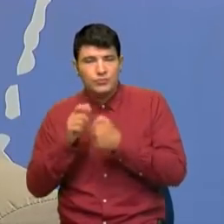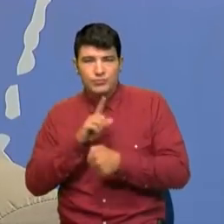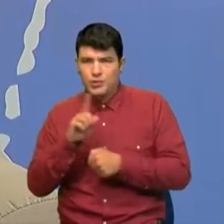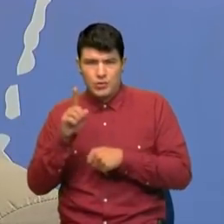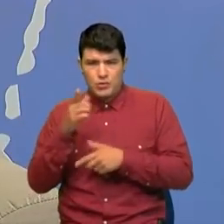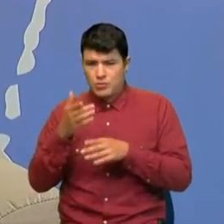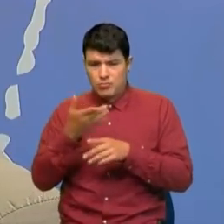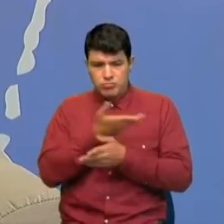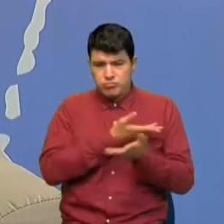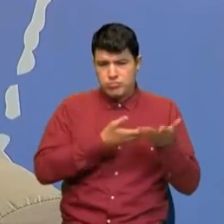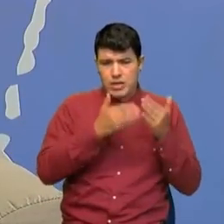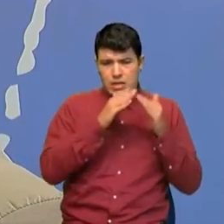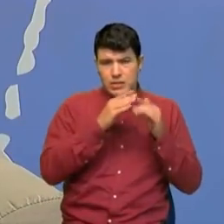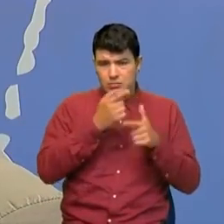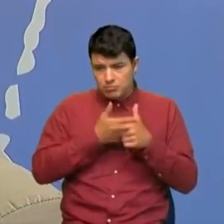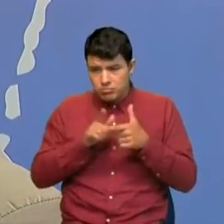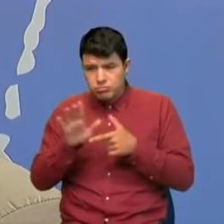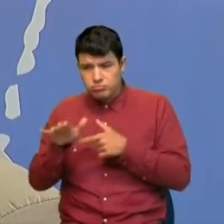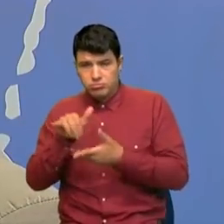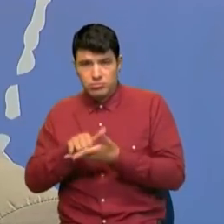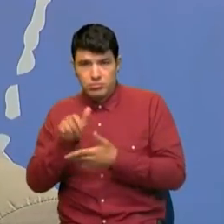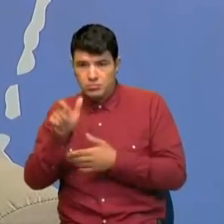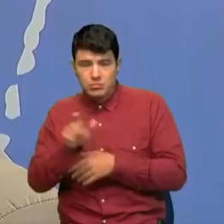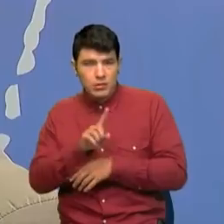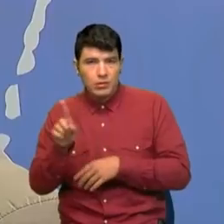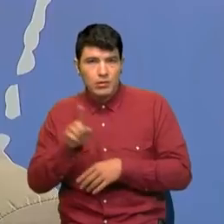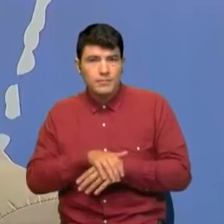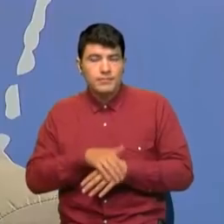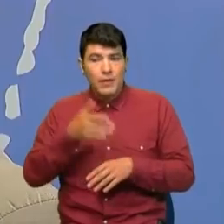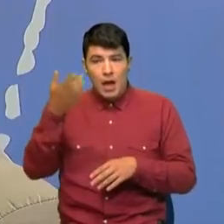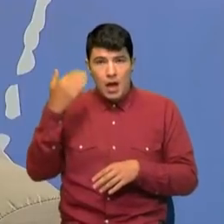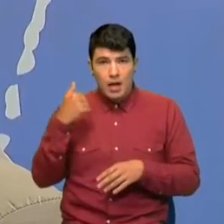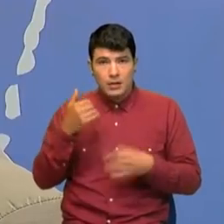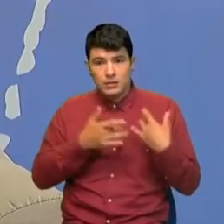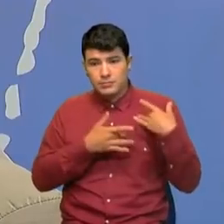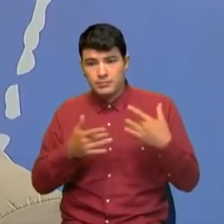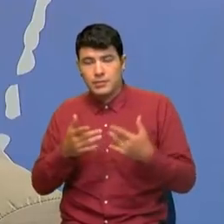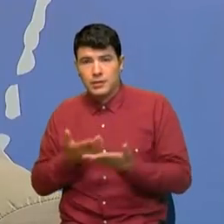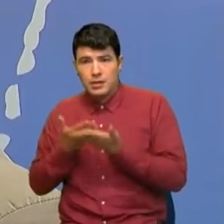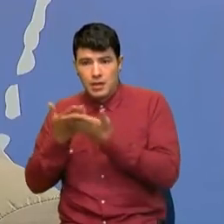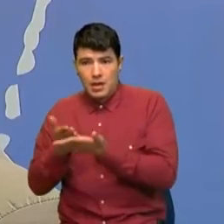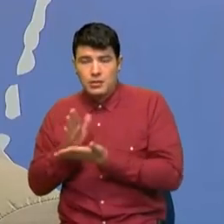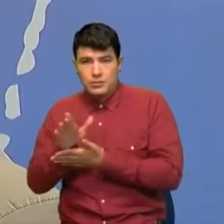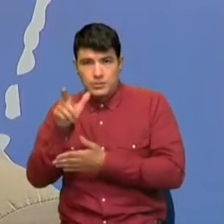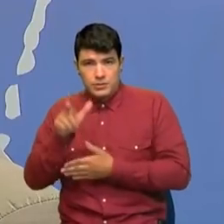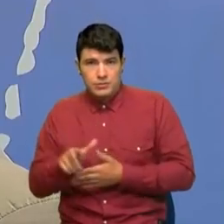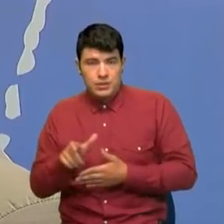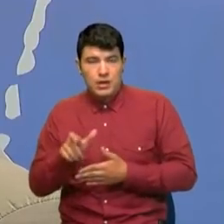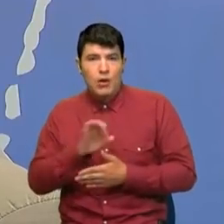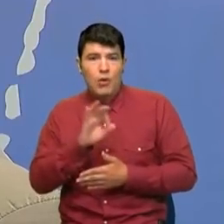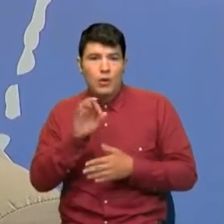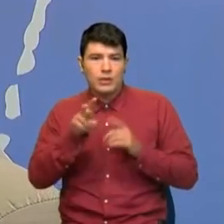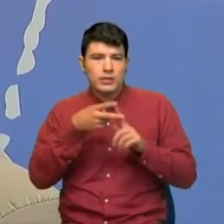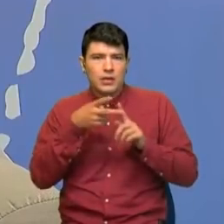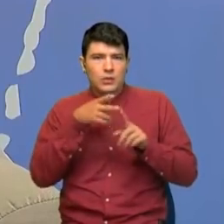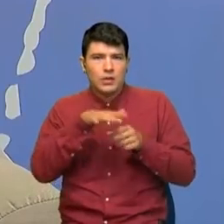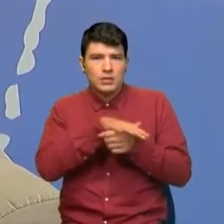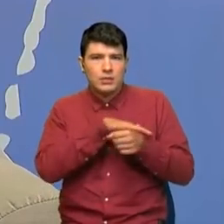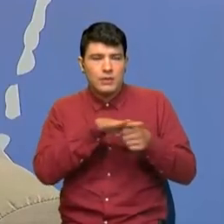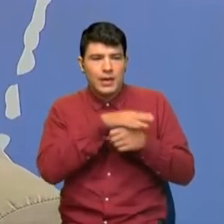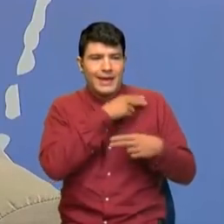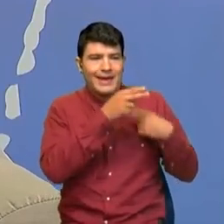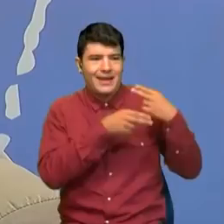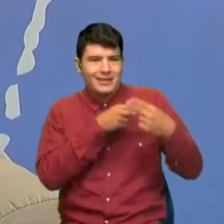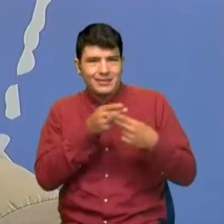de la sociedad conyugal. En un primer momento son las donaciones que le hagan los terceros y en una segunda situación son las herencias